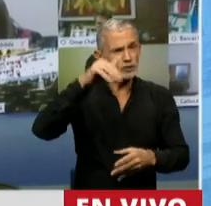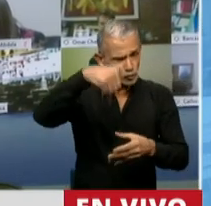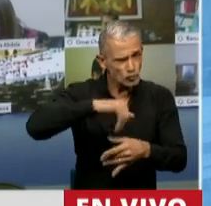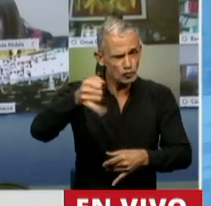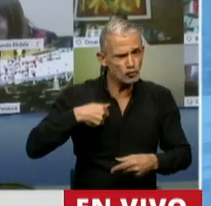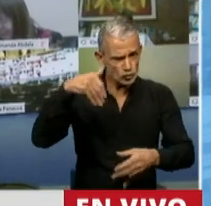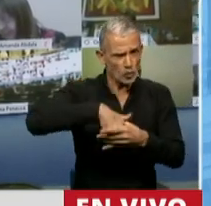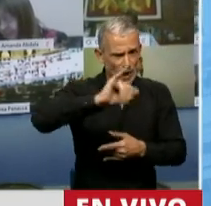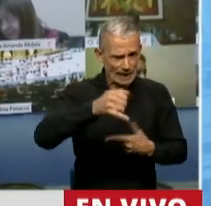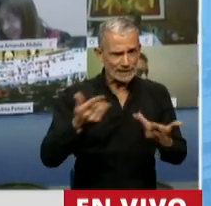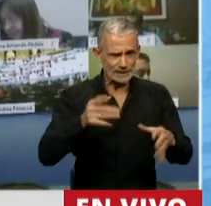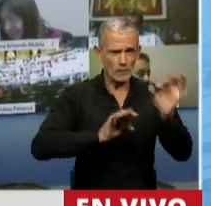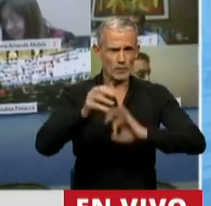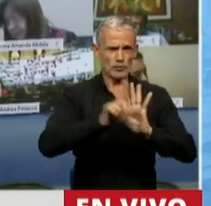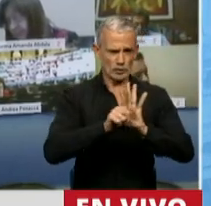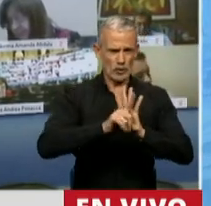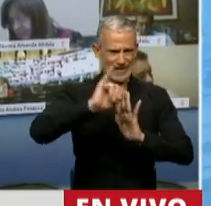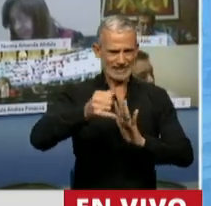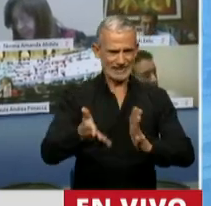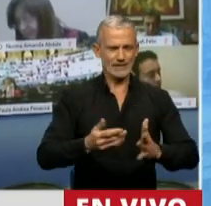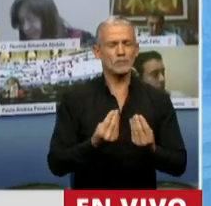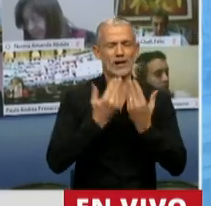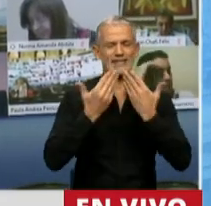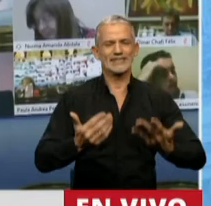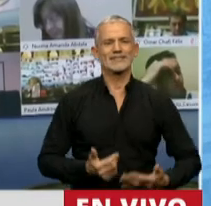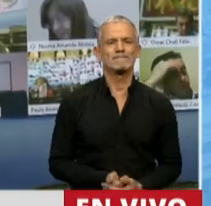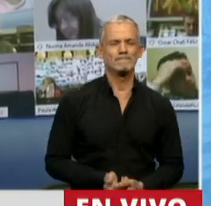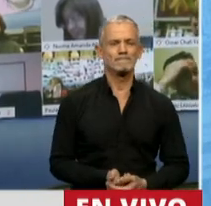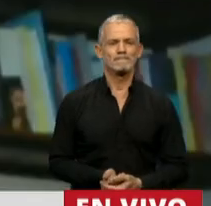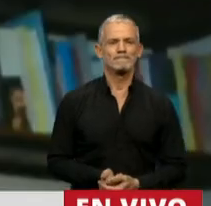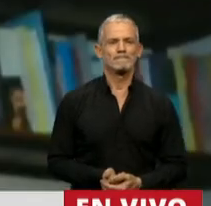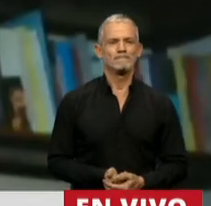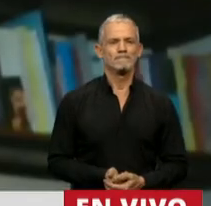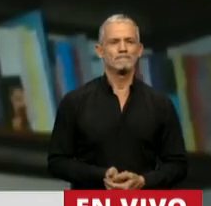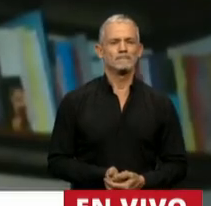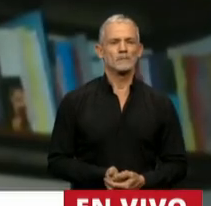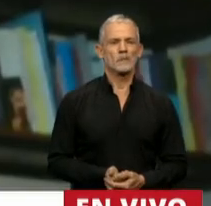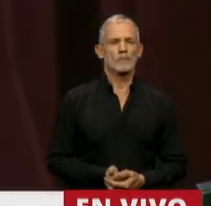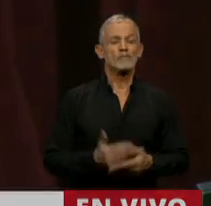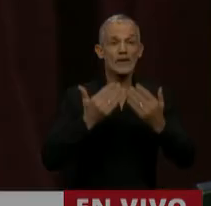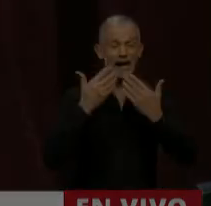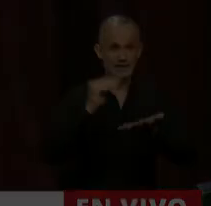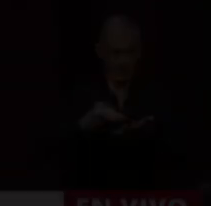nuestro apoyo al presente proyecto en discusión. Muchas gracias. Gracias, diputado.